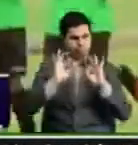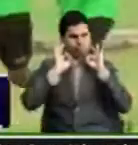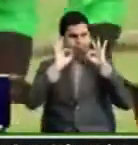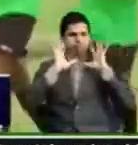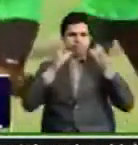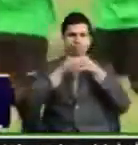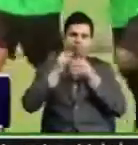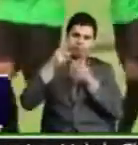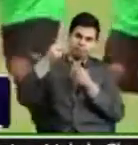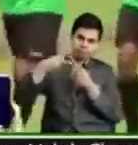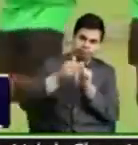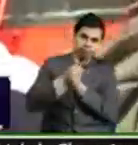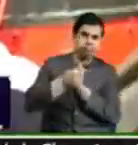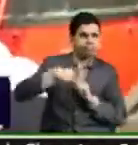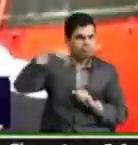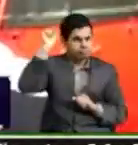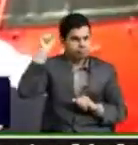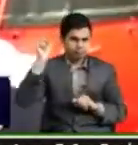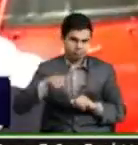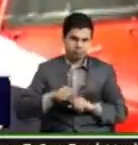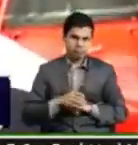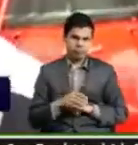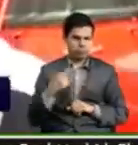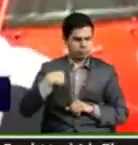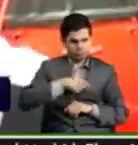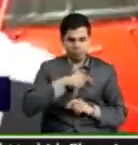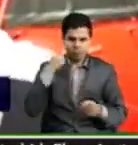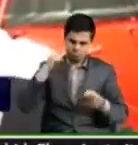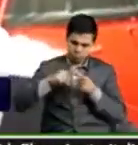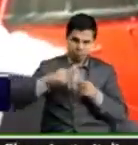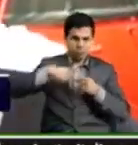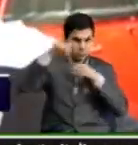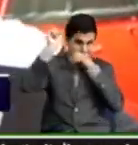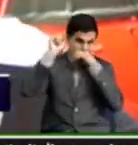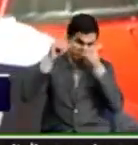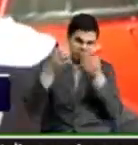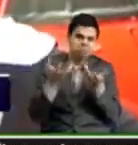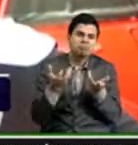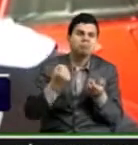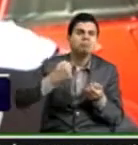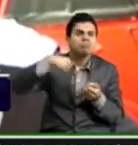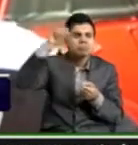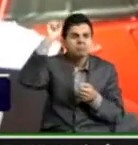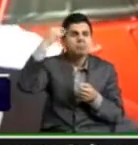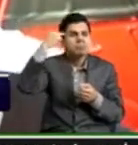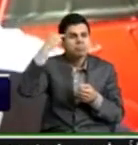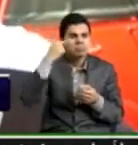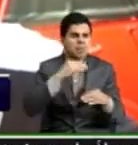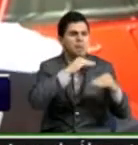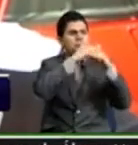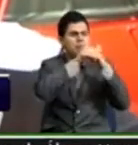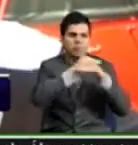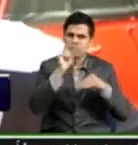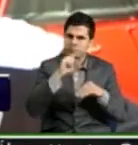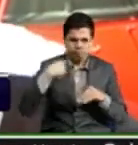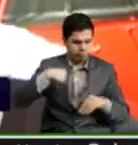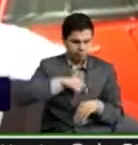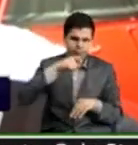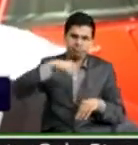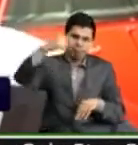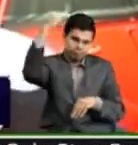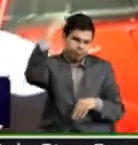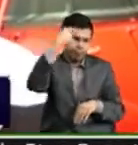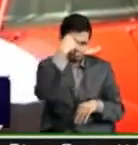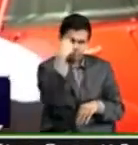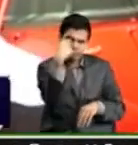segundos deberá ganar sí o sí vamos mentalizado en ganar que ganar por ahí se quiere también empate pero no hay que ganar y también gana y usted sabe